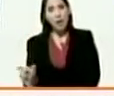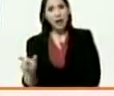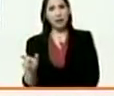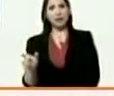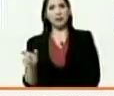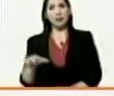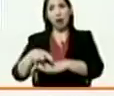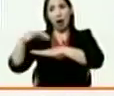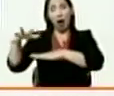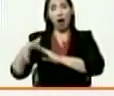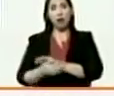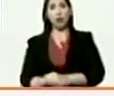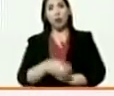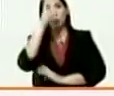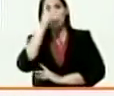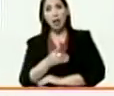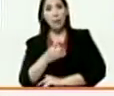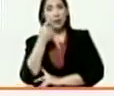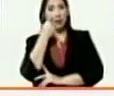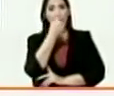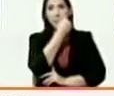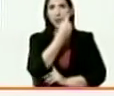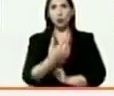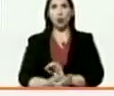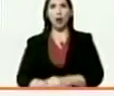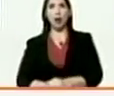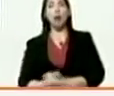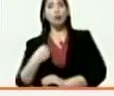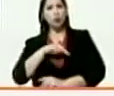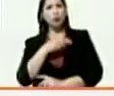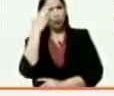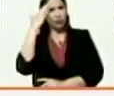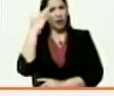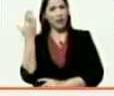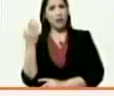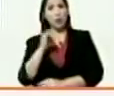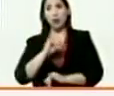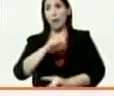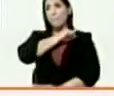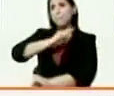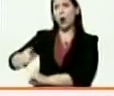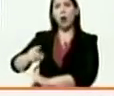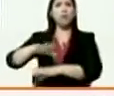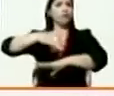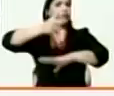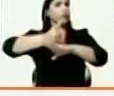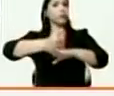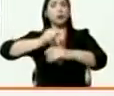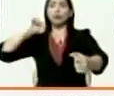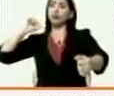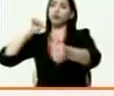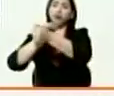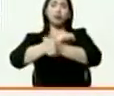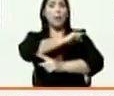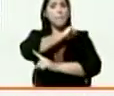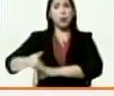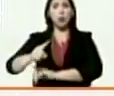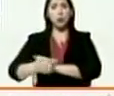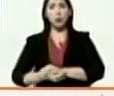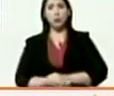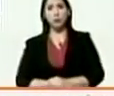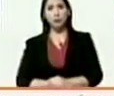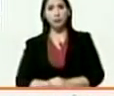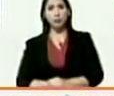esa discapacidad que ya conocemos, y fueron acusados con la máxima pena,